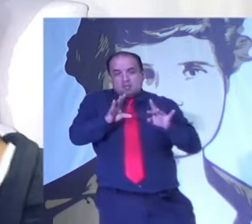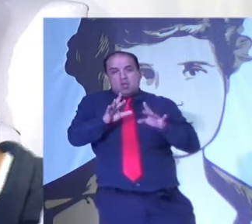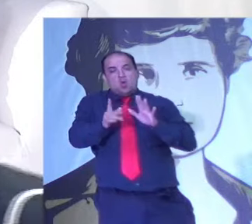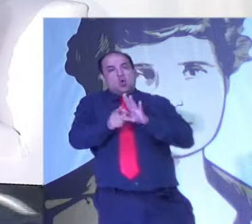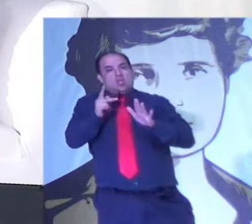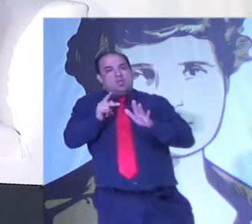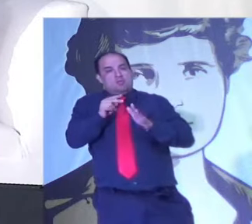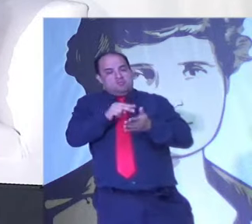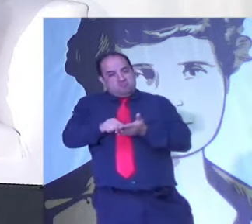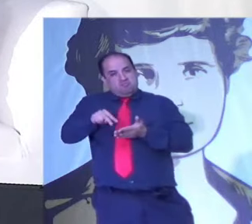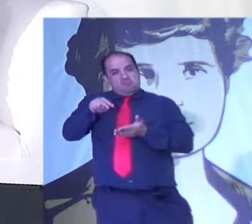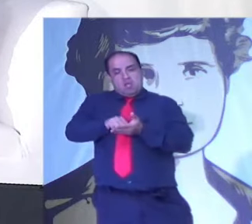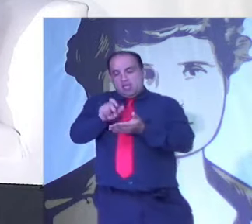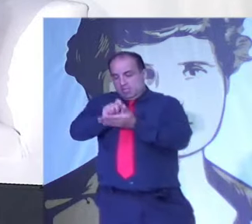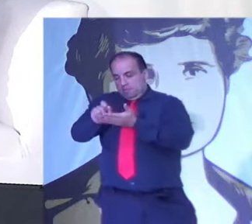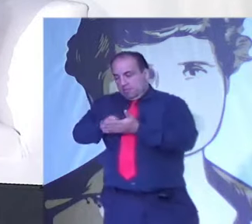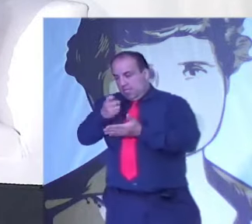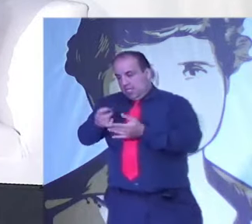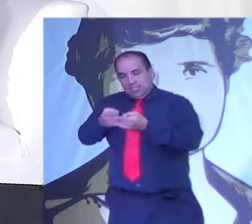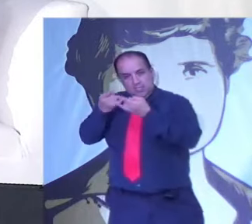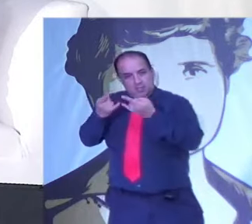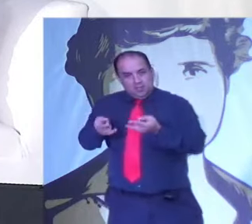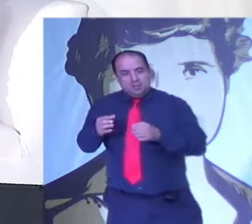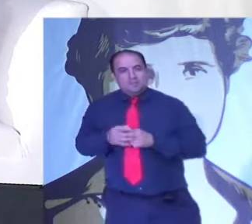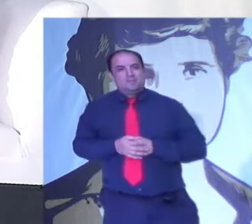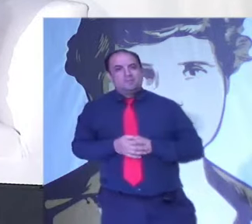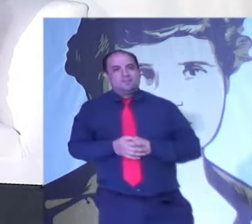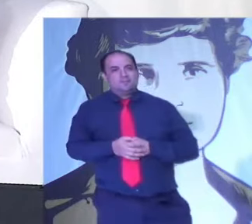para llegar nuevamente a esto? Bueno,